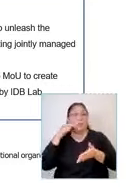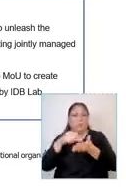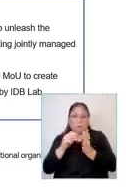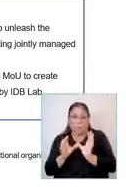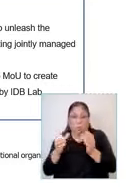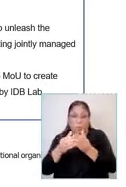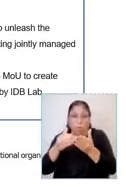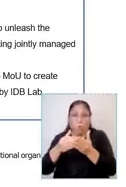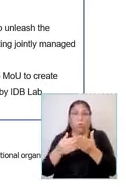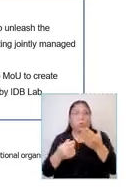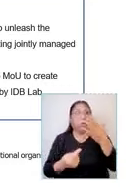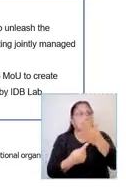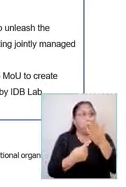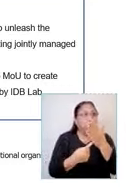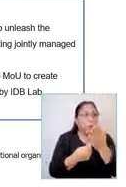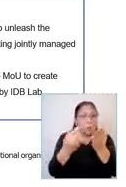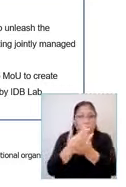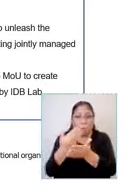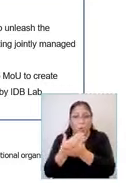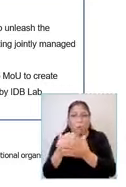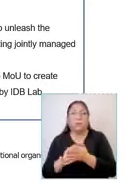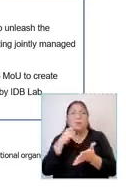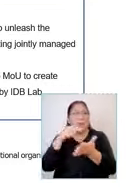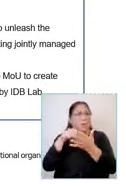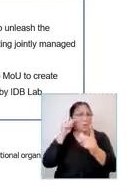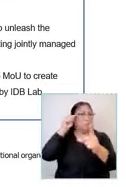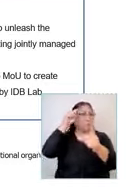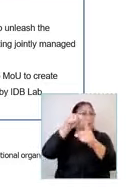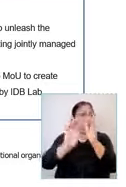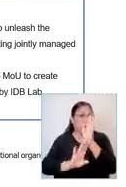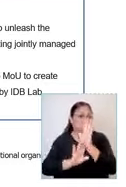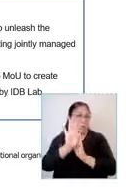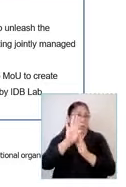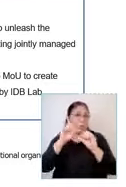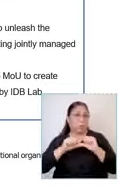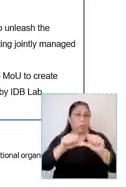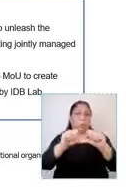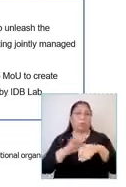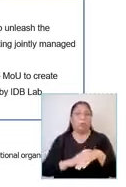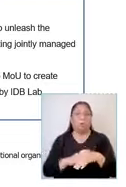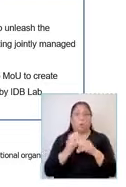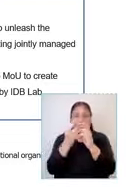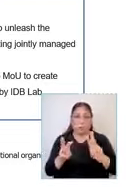que están trabajando en los Objetivos de Desarrollo Sostenible de las Naciones Unidas